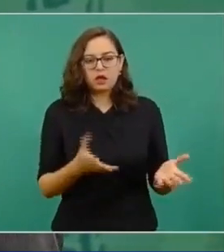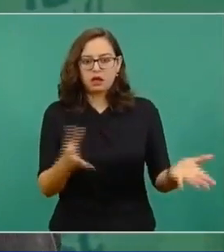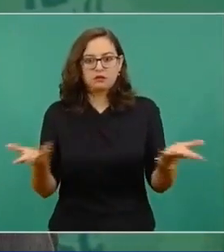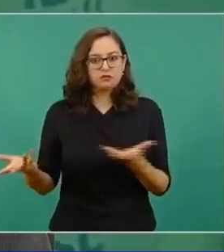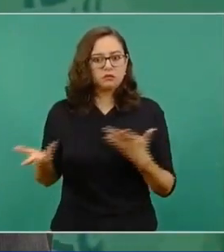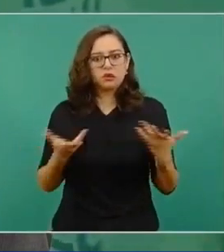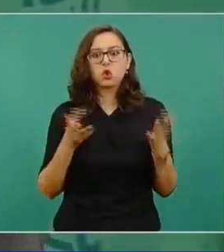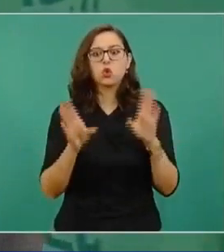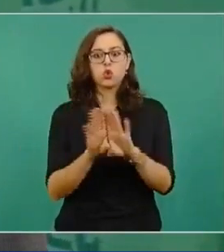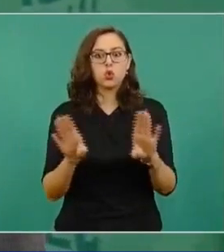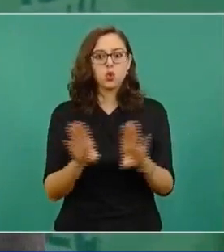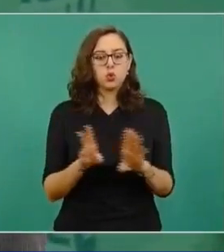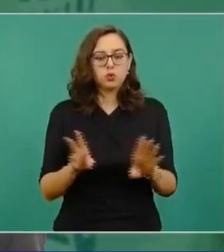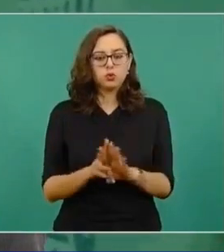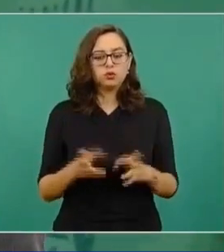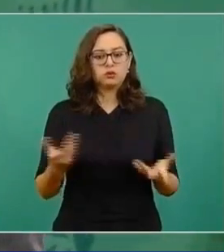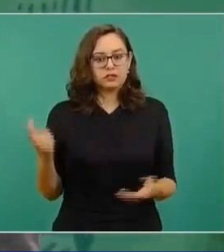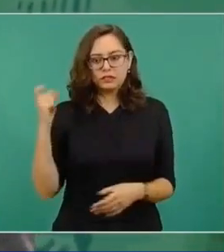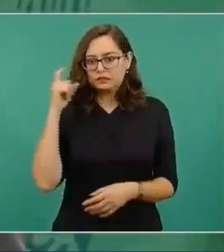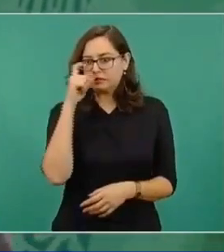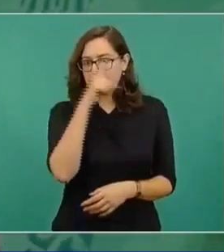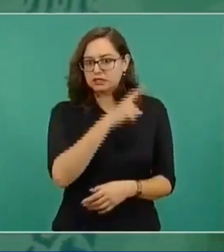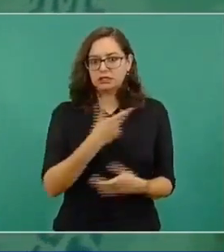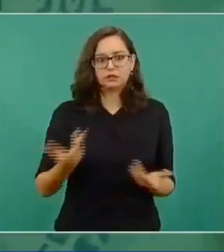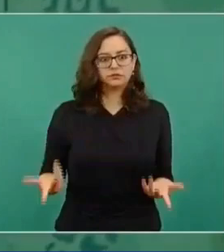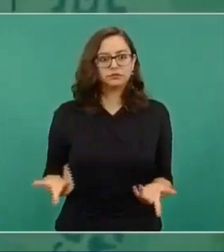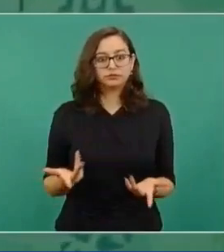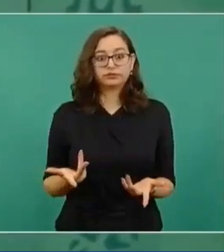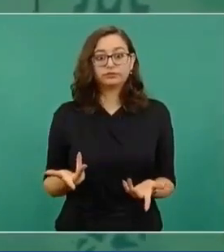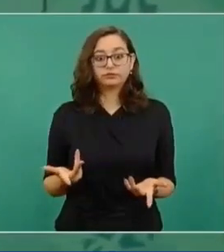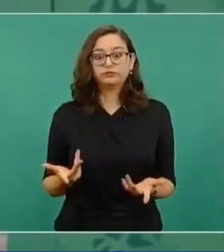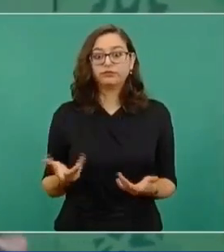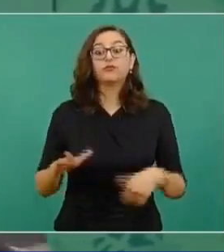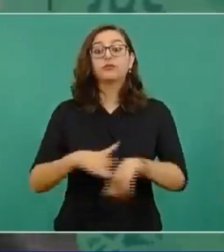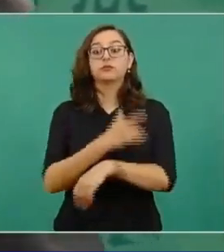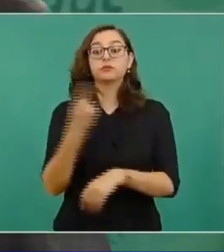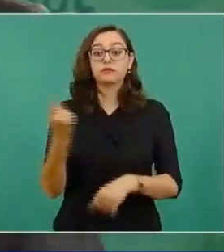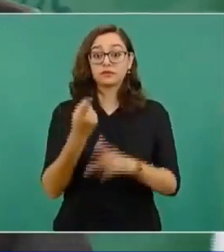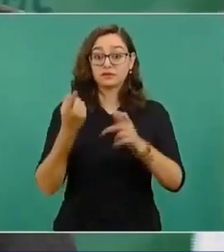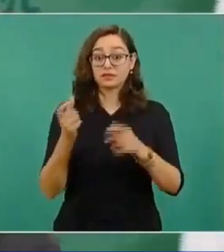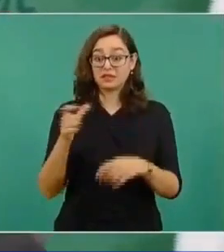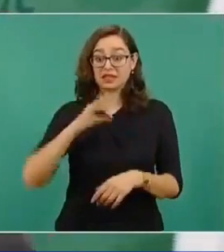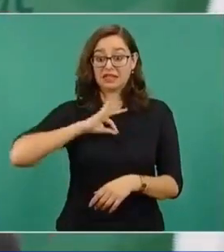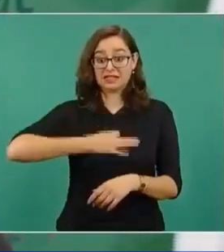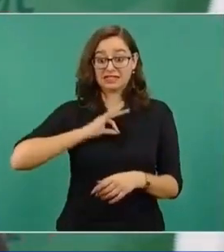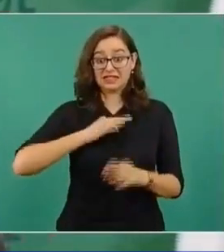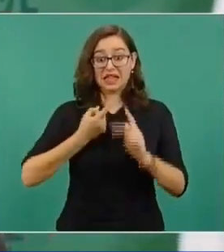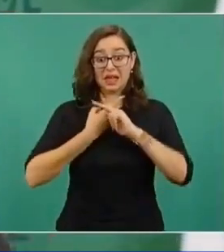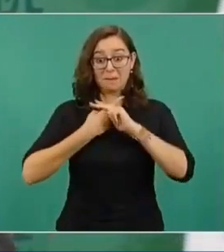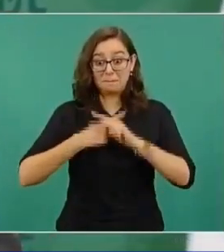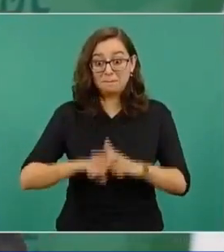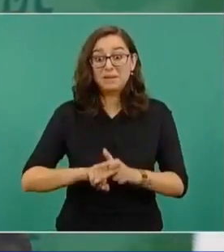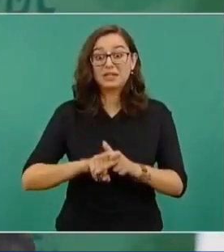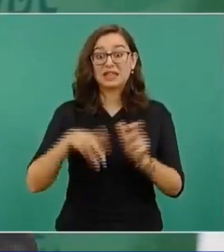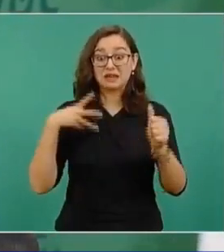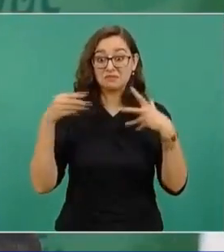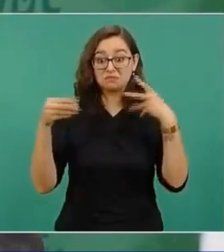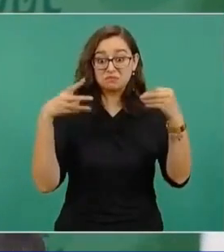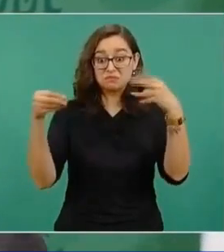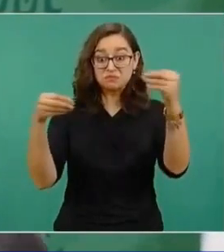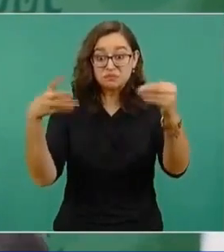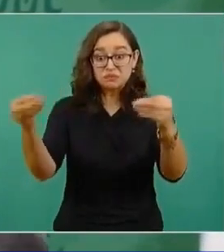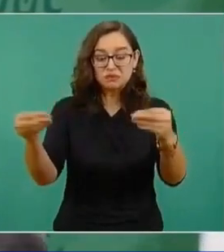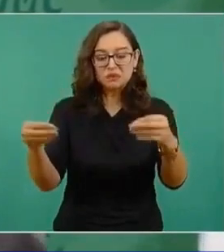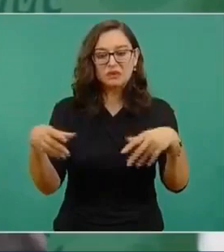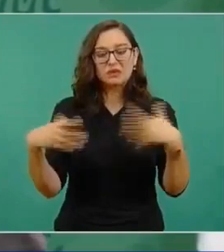protegerse, porque no podíamos conseguir los equipos, nos llevó tiempo. Por eso